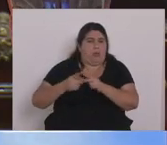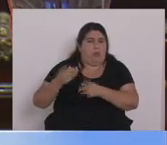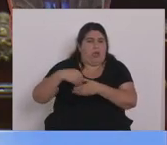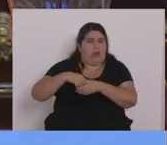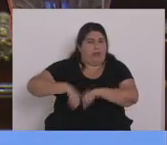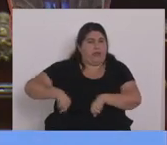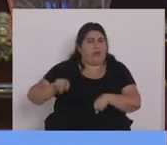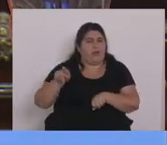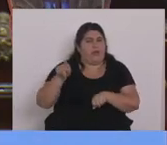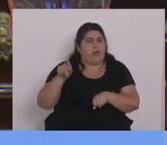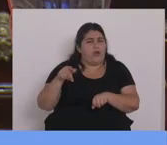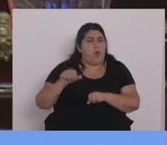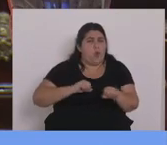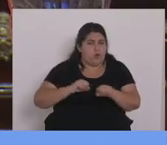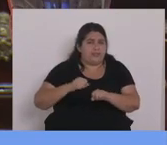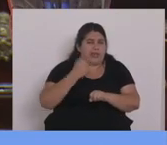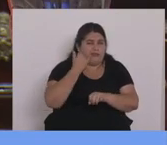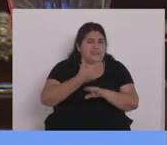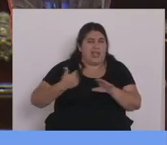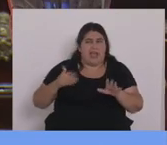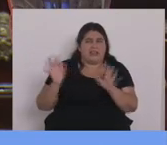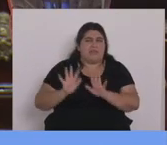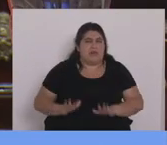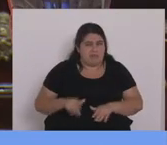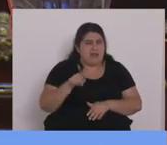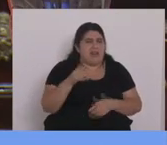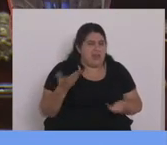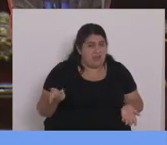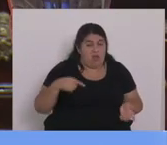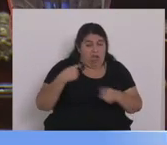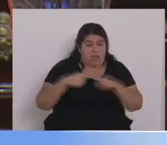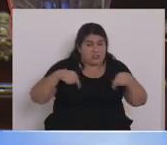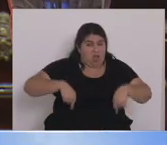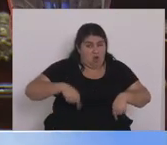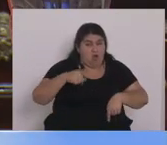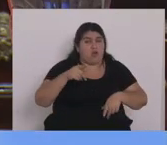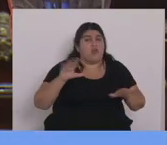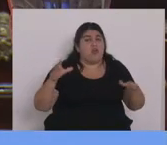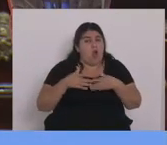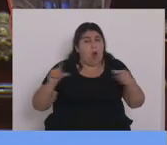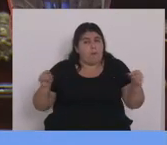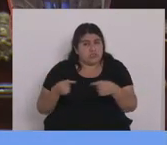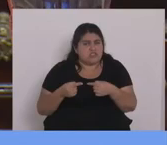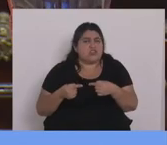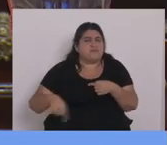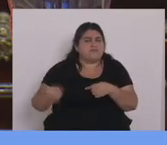estafa premeditada, alevosa, y quienes hoy desde la oposición tratan